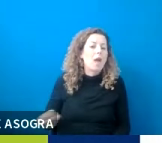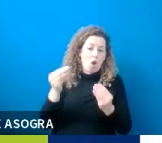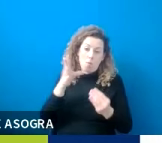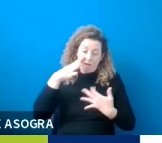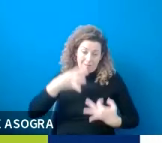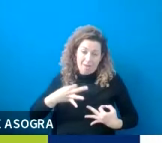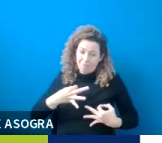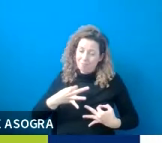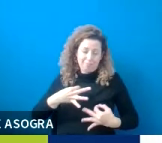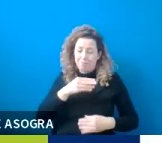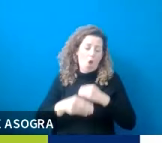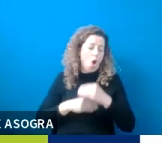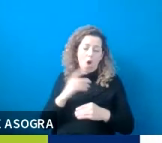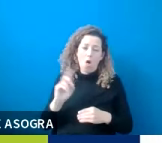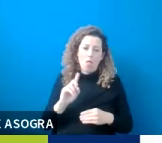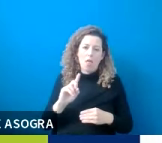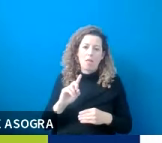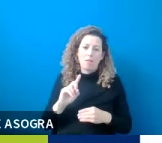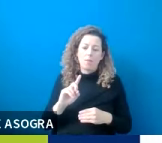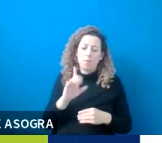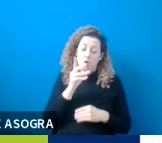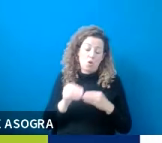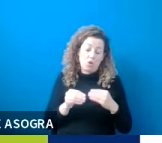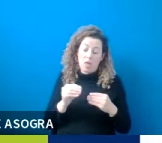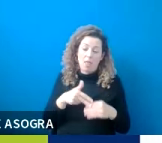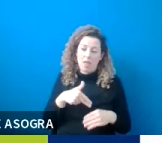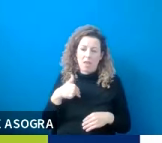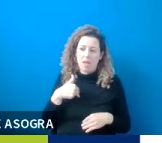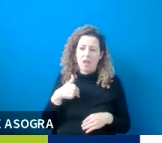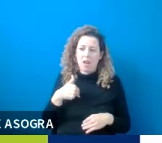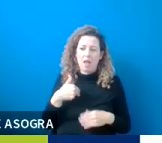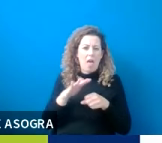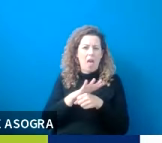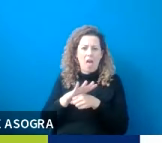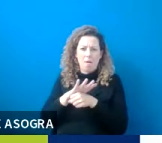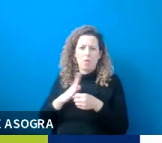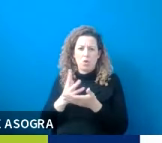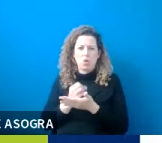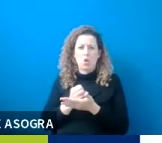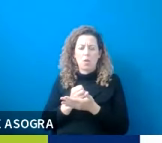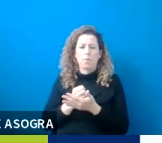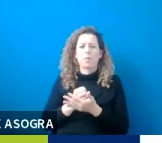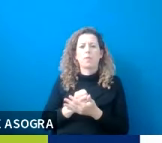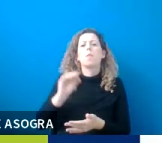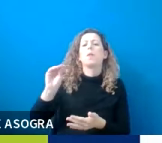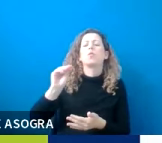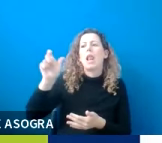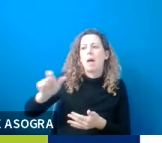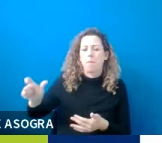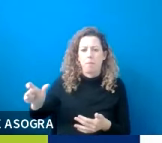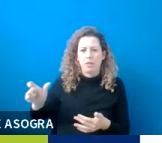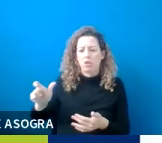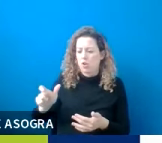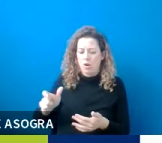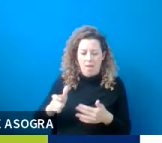hace y creo que eso se hace, no se hace mucho en general en todos los ámbitos, consultar a las personas que estamos en primera